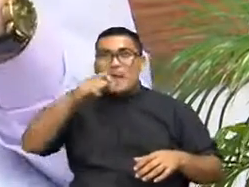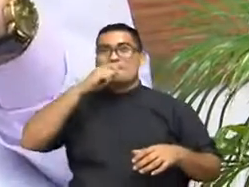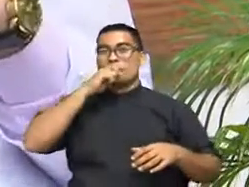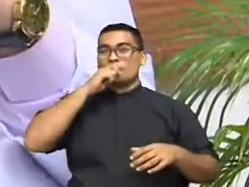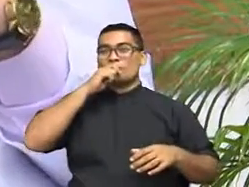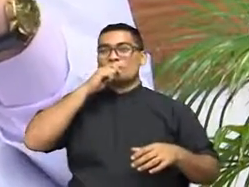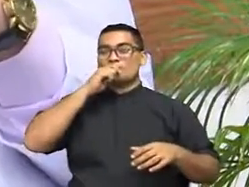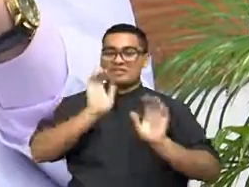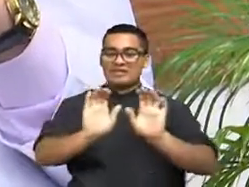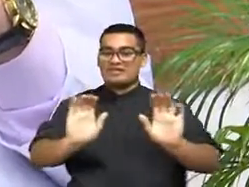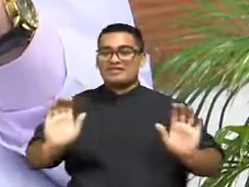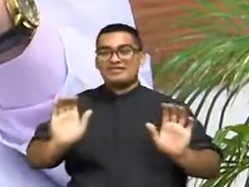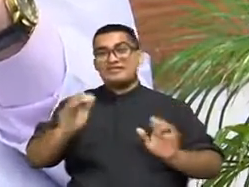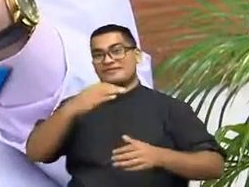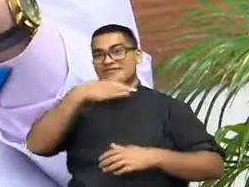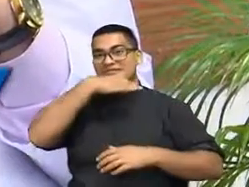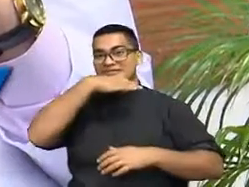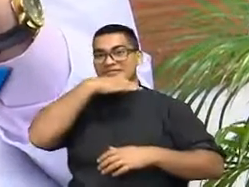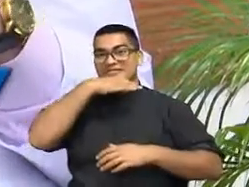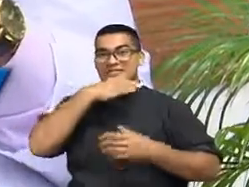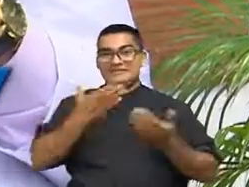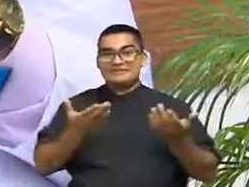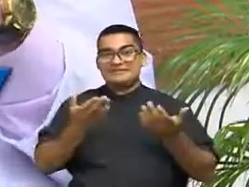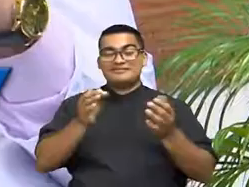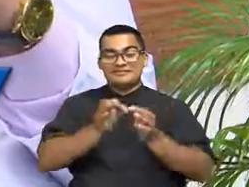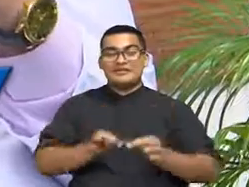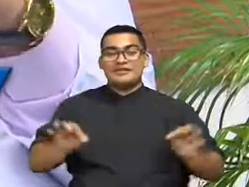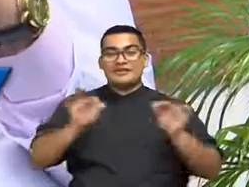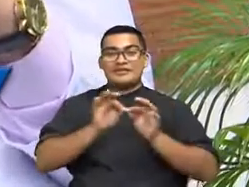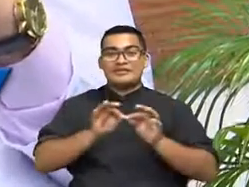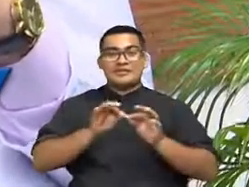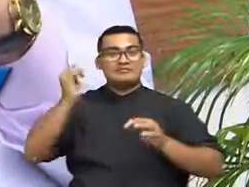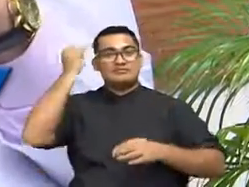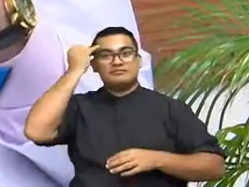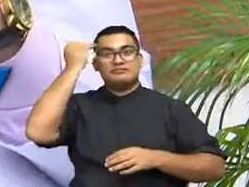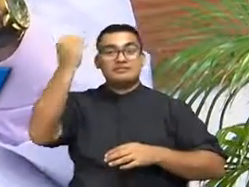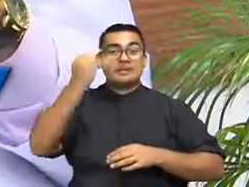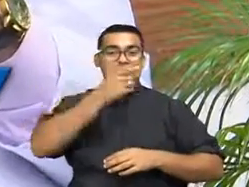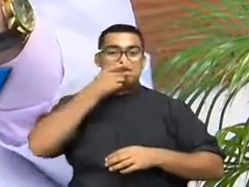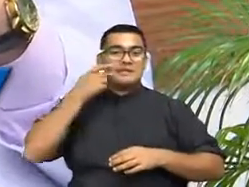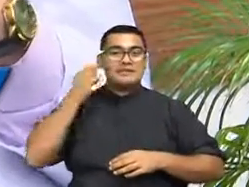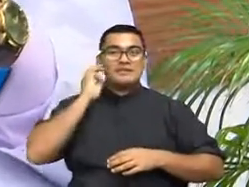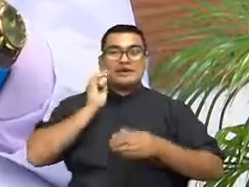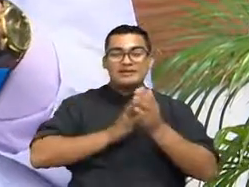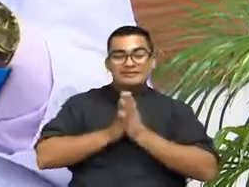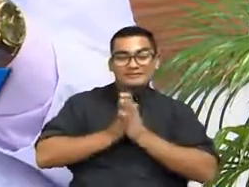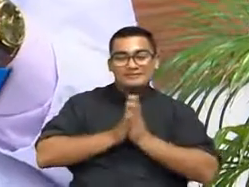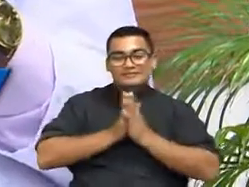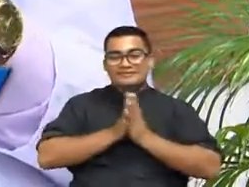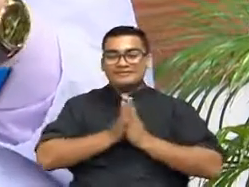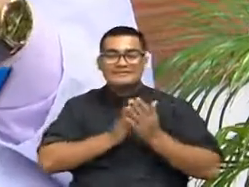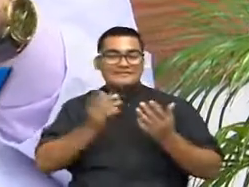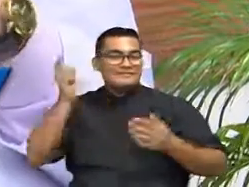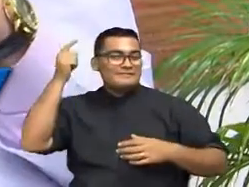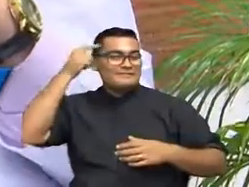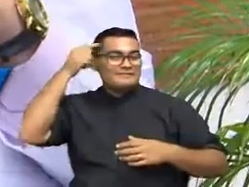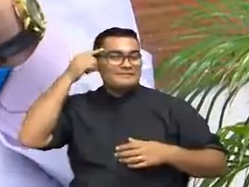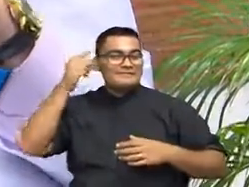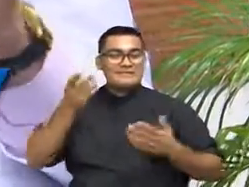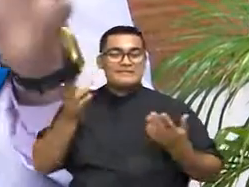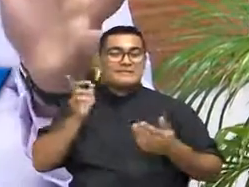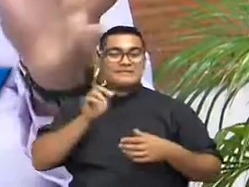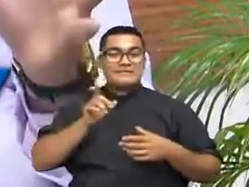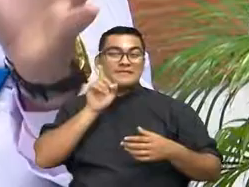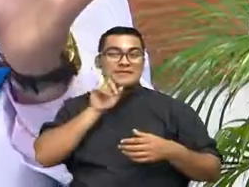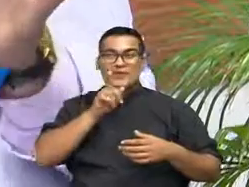duro, un niño difícil. Ahí es donde viene lo que es la inteligencia o el arte del padre de poder dar la alimentación al niño, porque